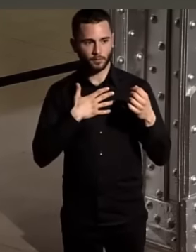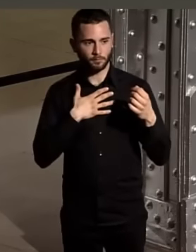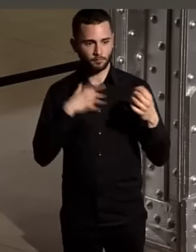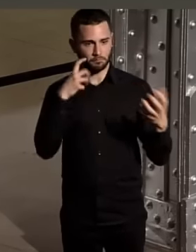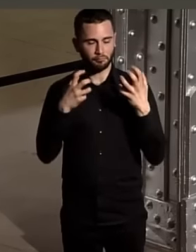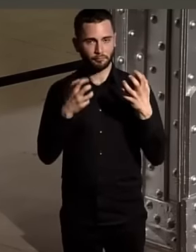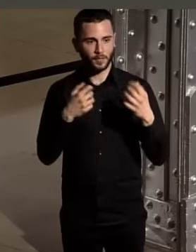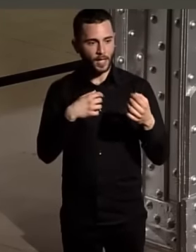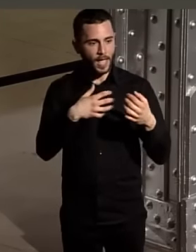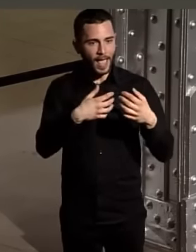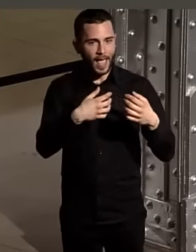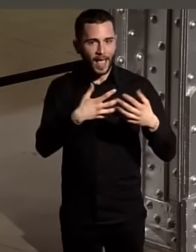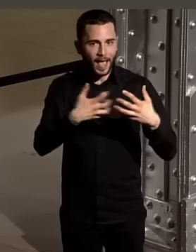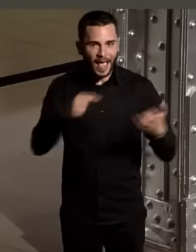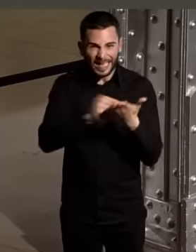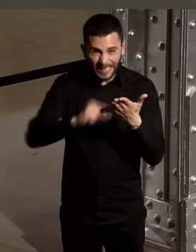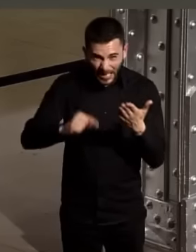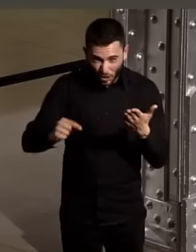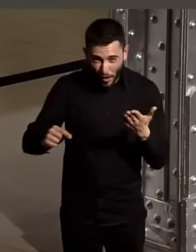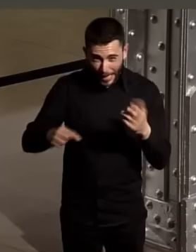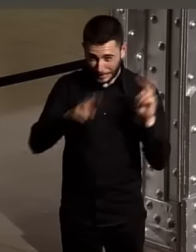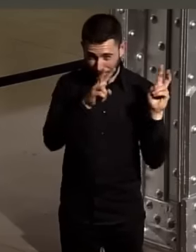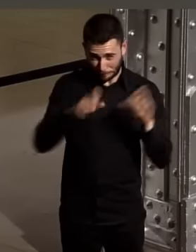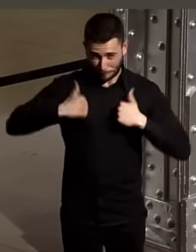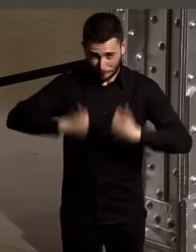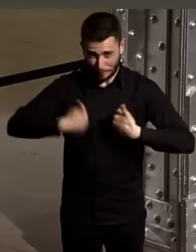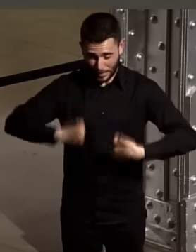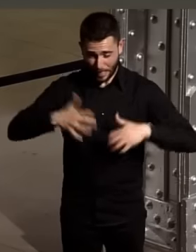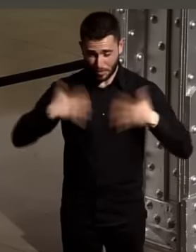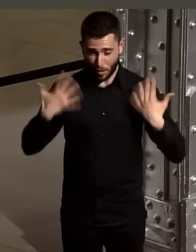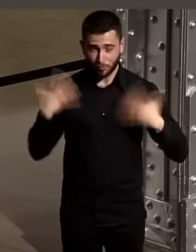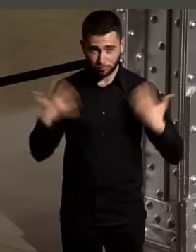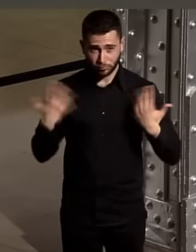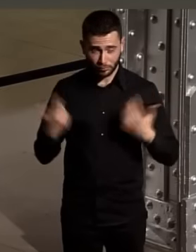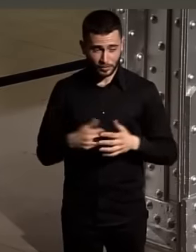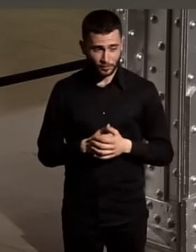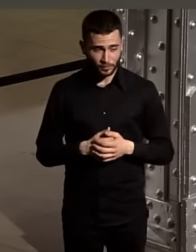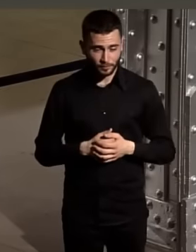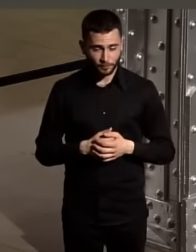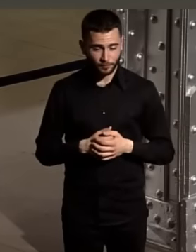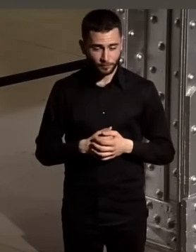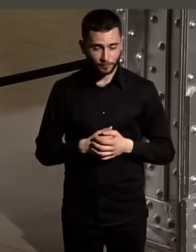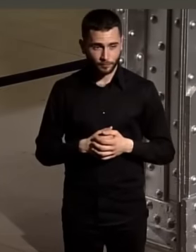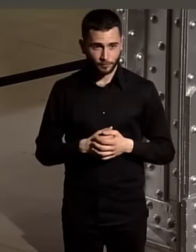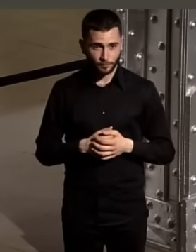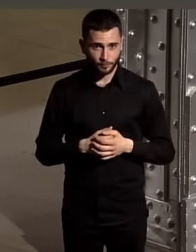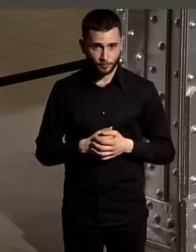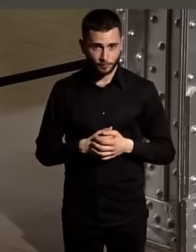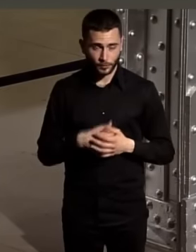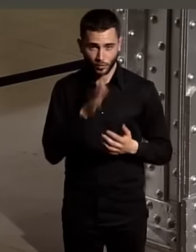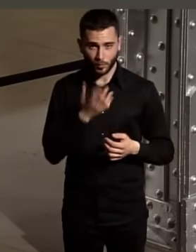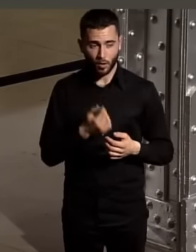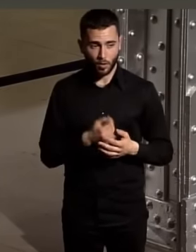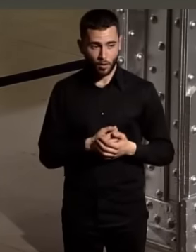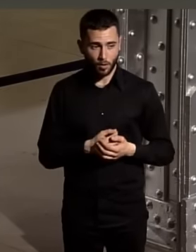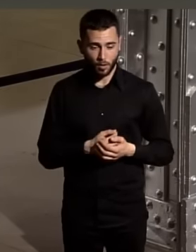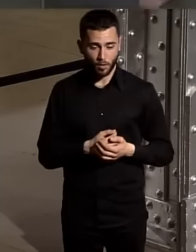noveles para los que empecéis que el primer capítulo sea incomprensible porque así os